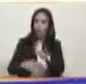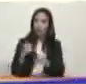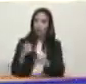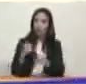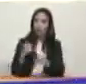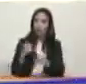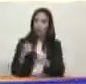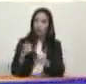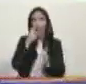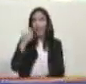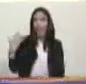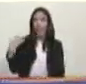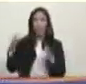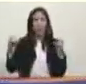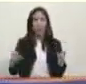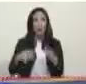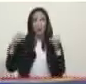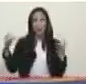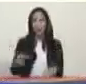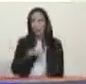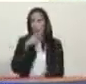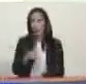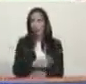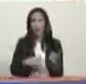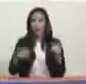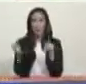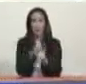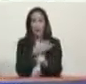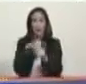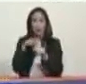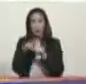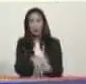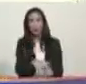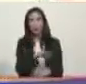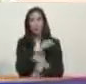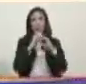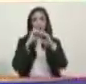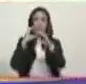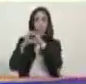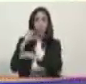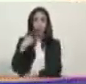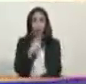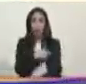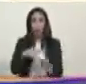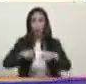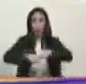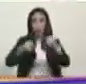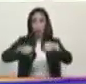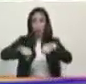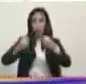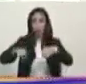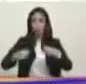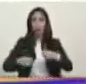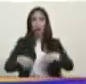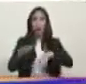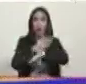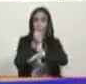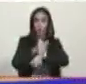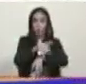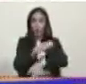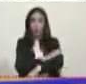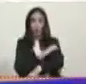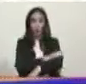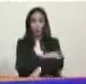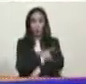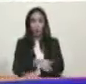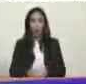imagen y continúan deteriorando una serie de unidades de transporte, todos aquellos sectores fascistas de la oposición que